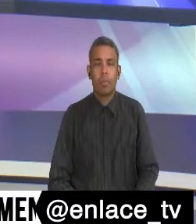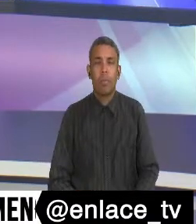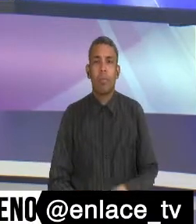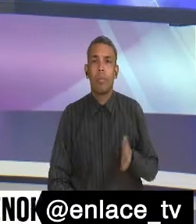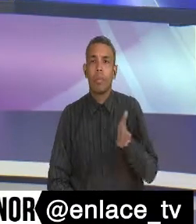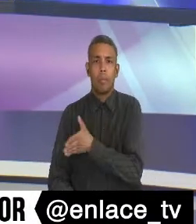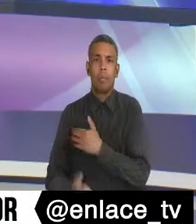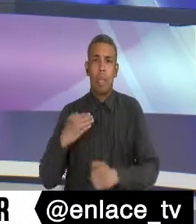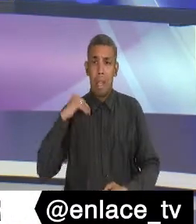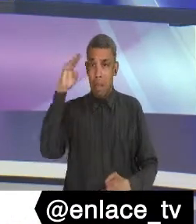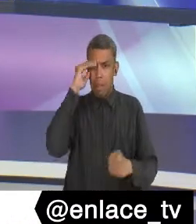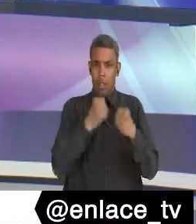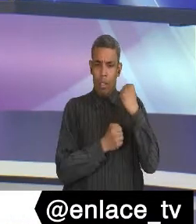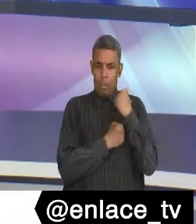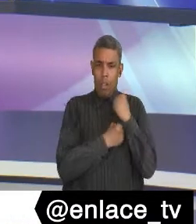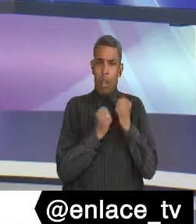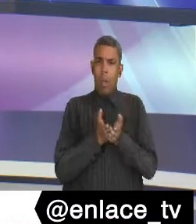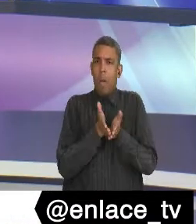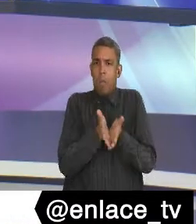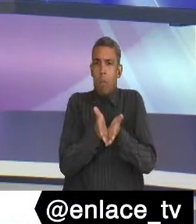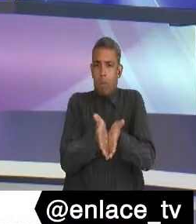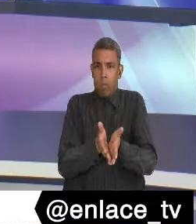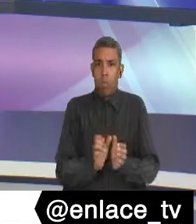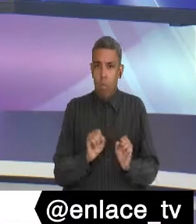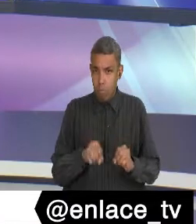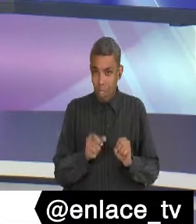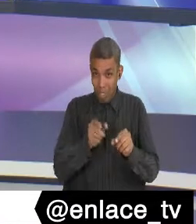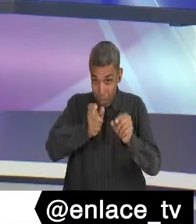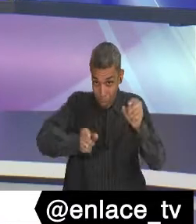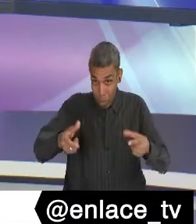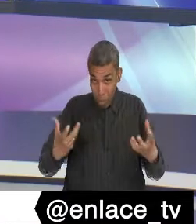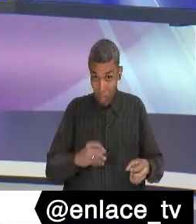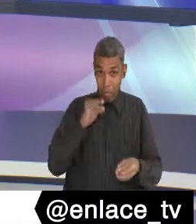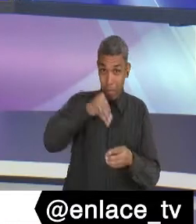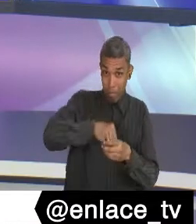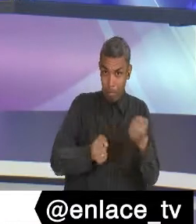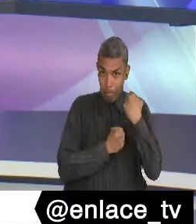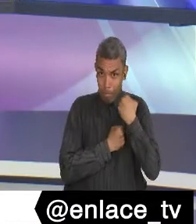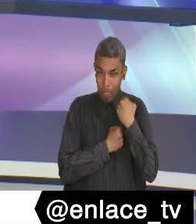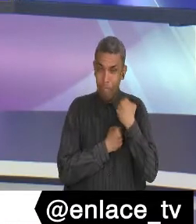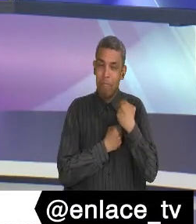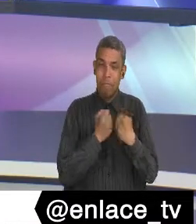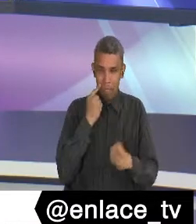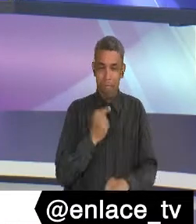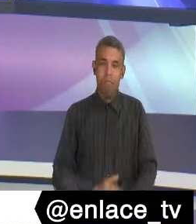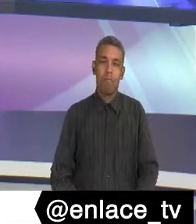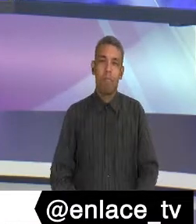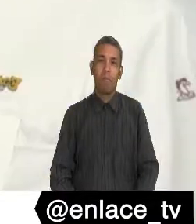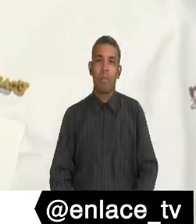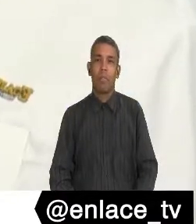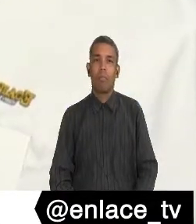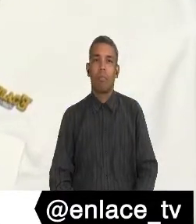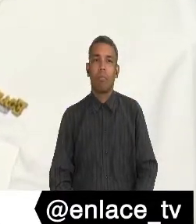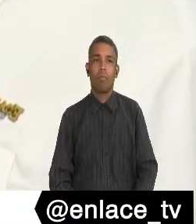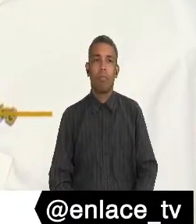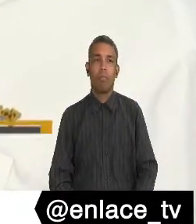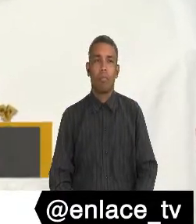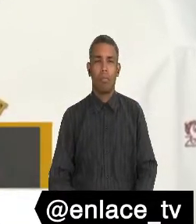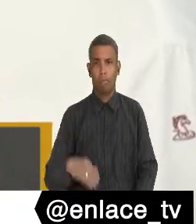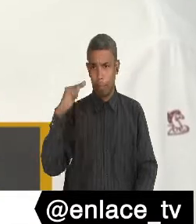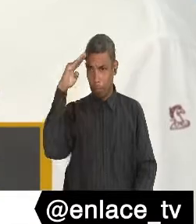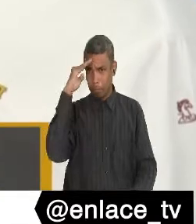apertura de inscripciones para la incorporación a sus filas. Este proceso se adelanta en el antiguo Centro Administrativo Municipal. La Armada